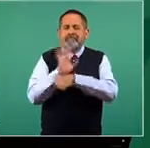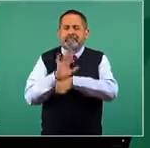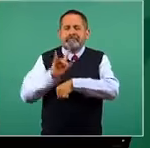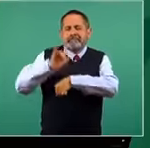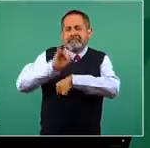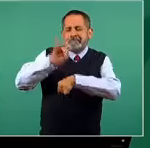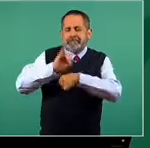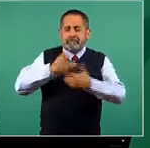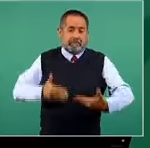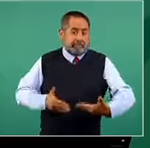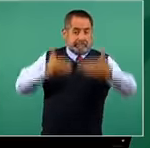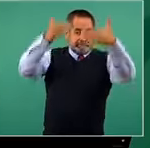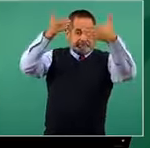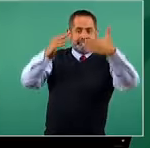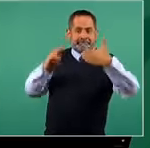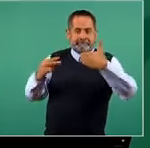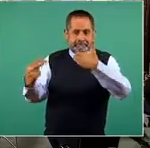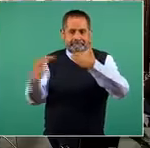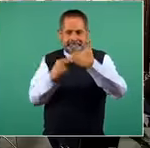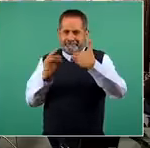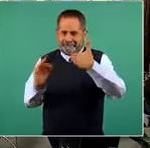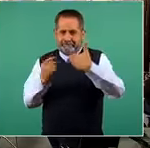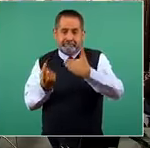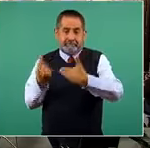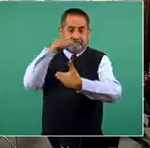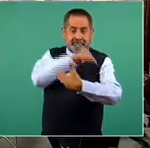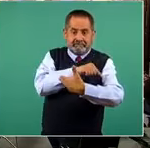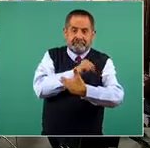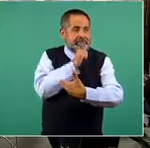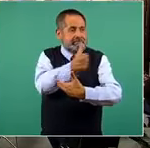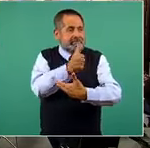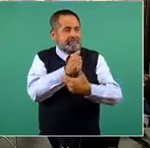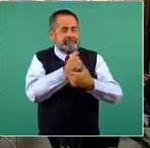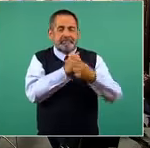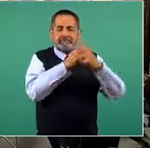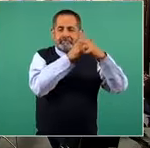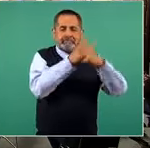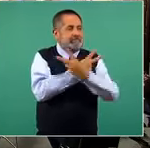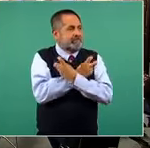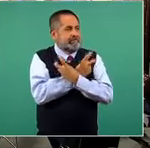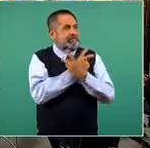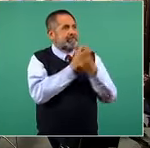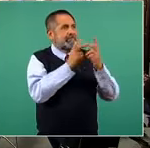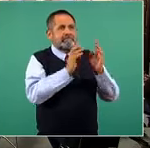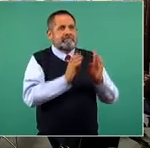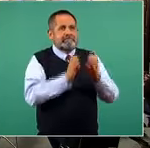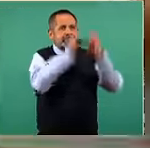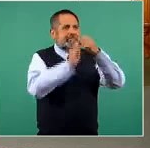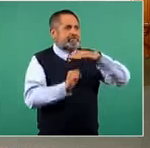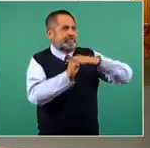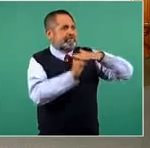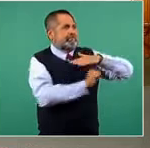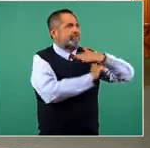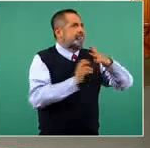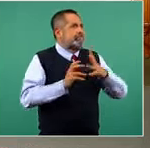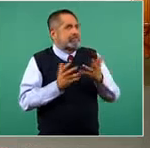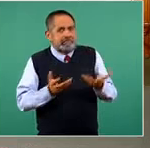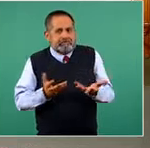Y adentro no había nada, había una obra negra. Hay otros que se construyeron en predios que están en litigio, entonces no se pueden